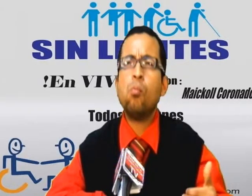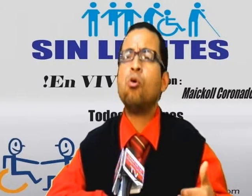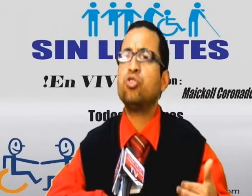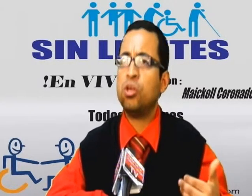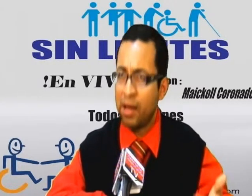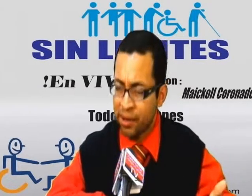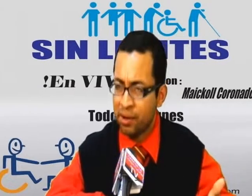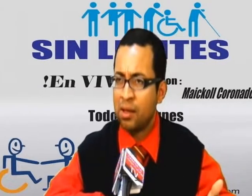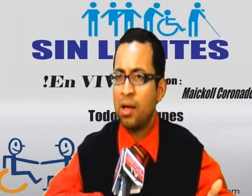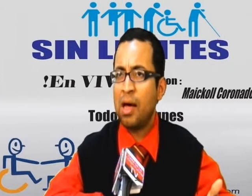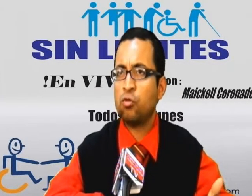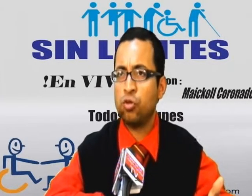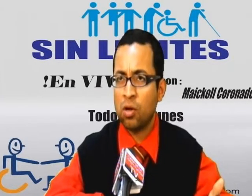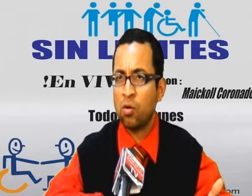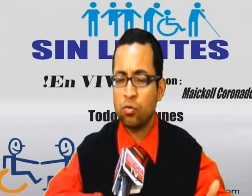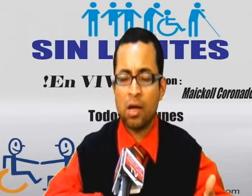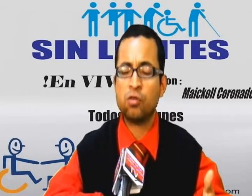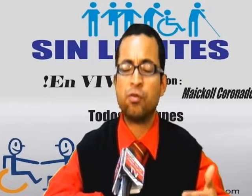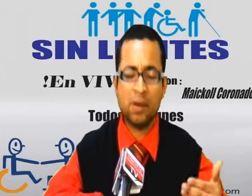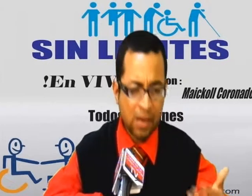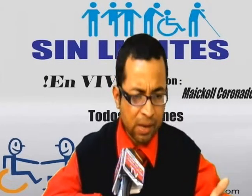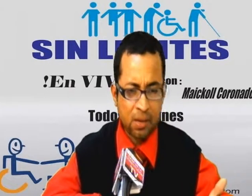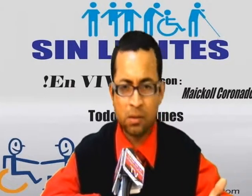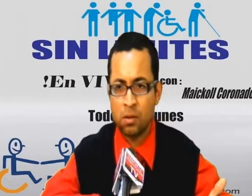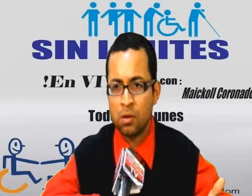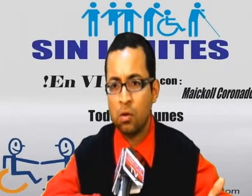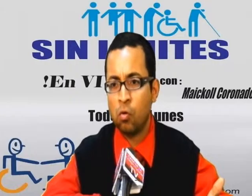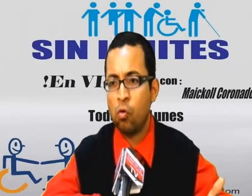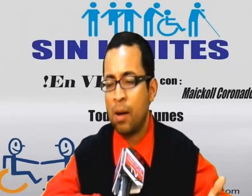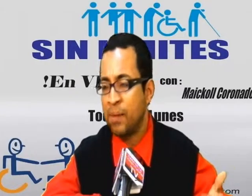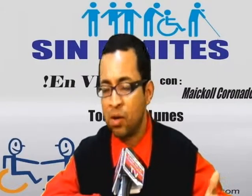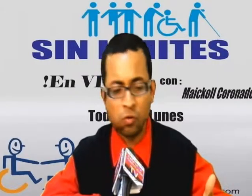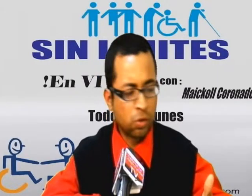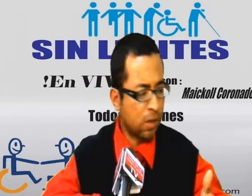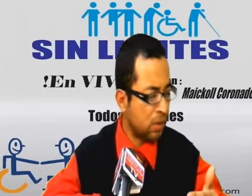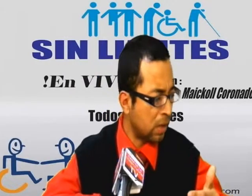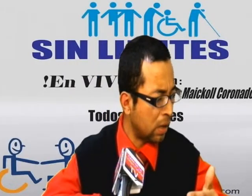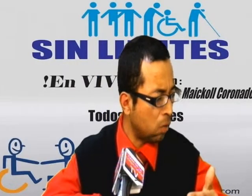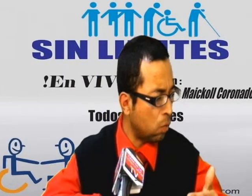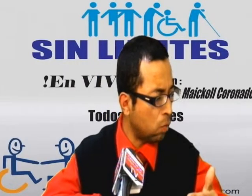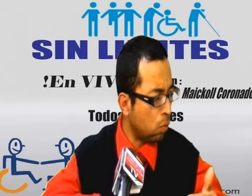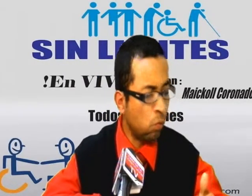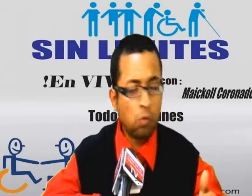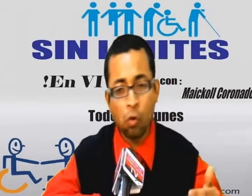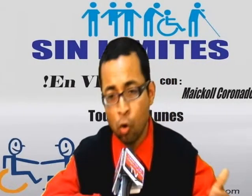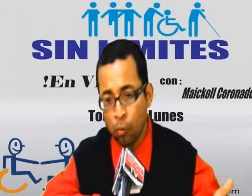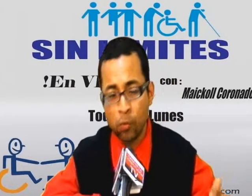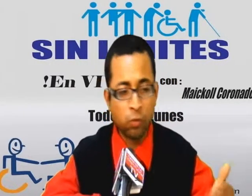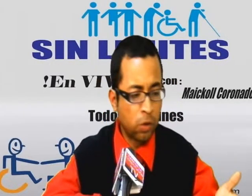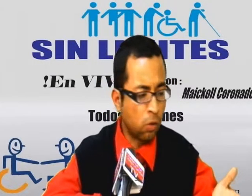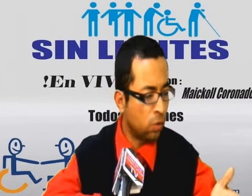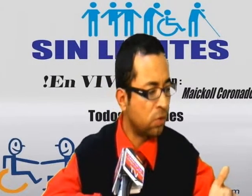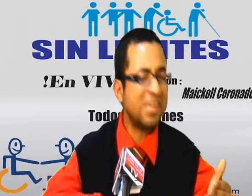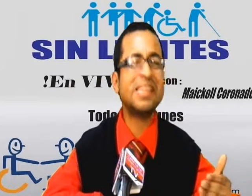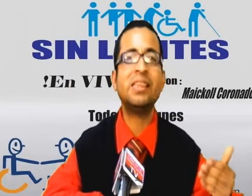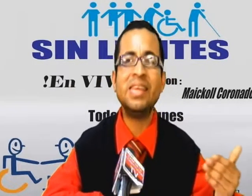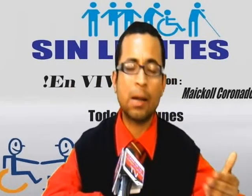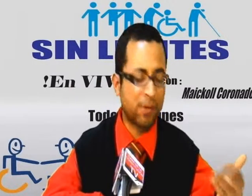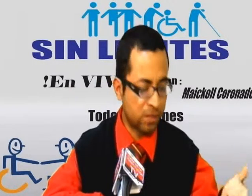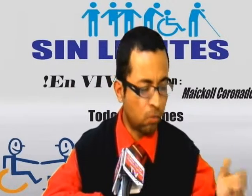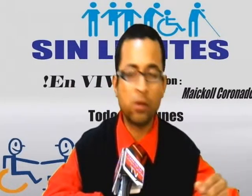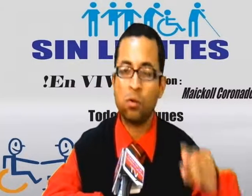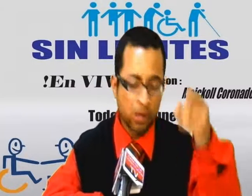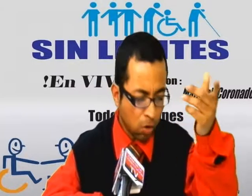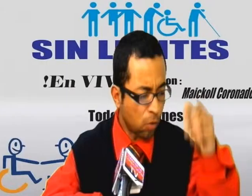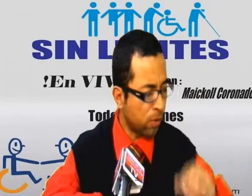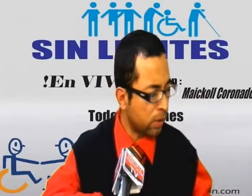cómo motivar a sus hijos, a sus familiares o amigos que tengan un joven, un niño